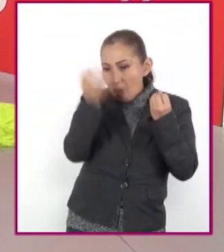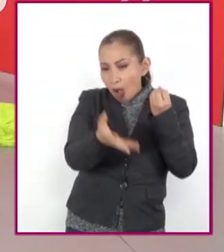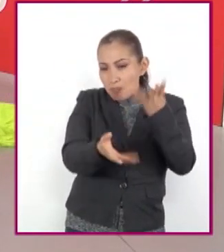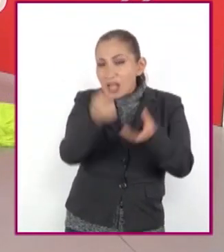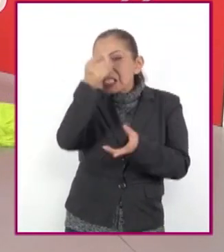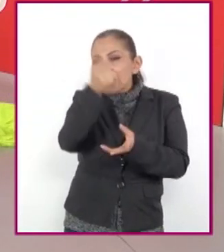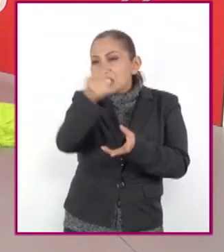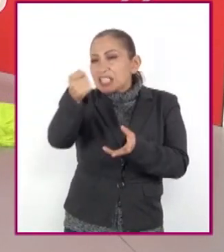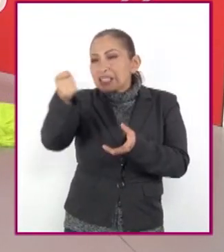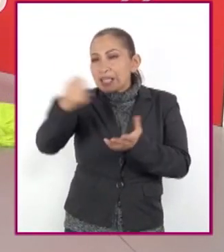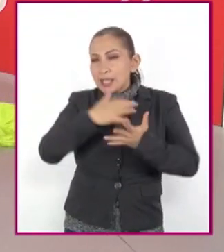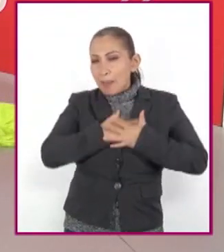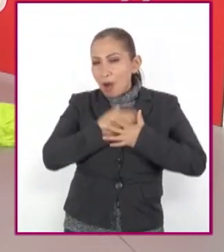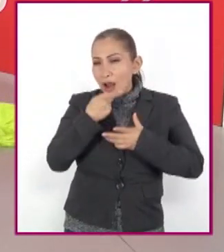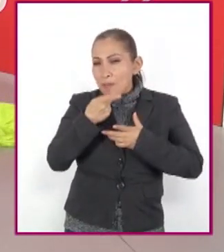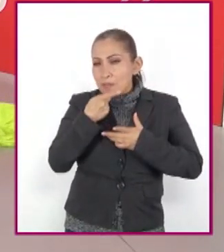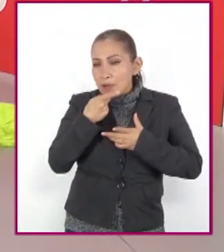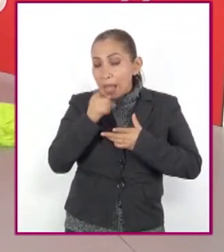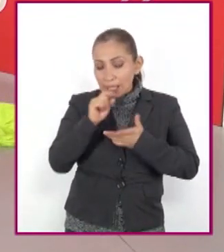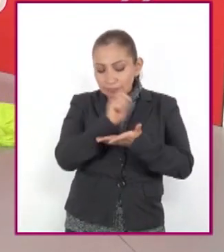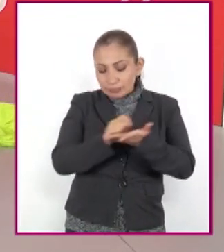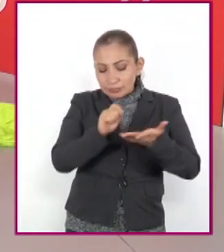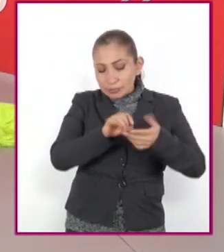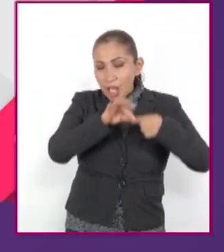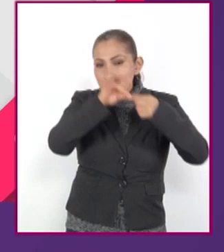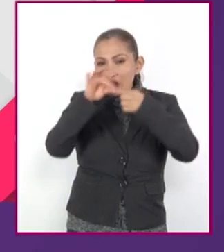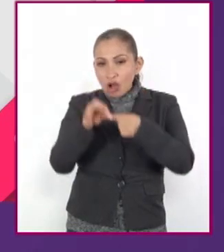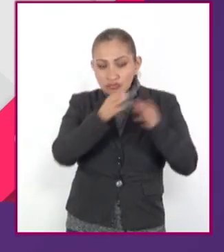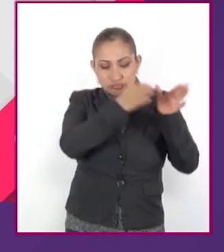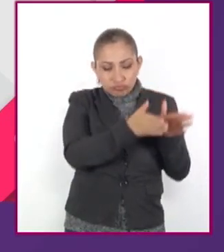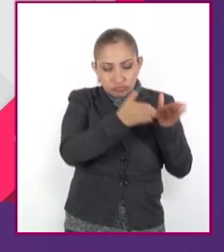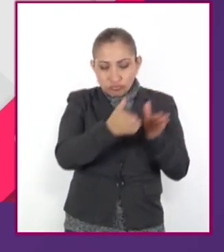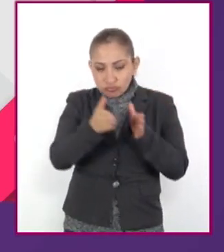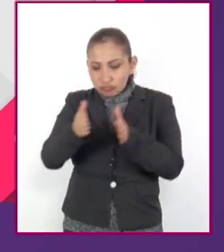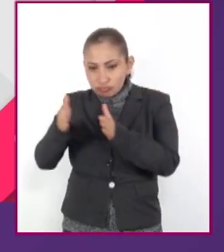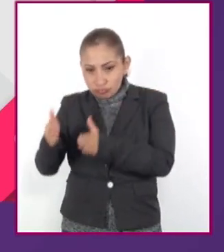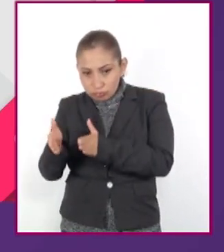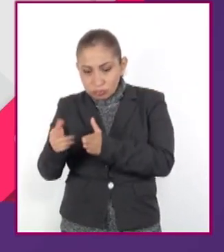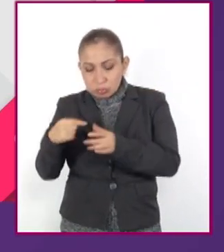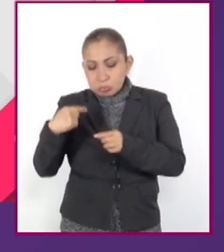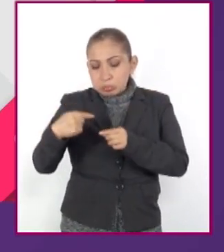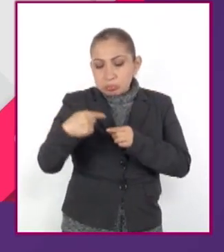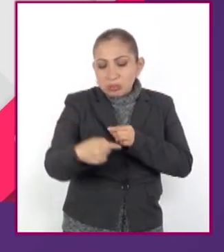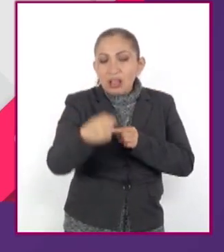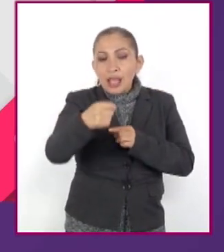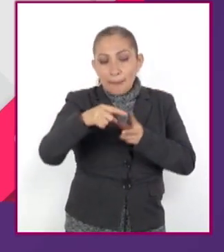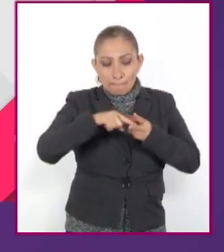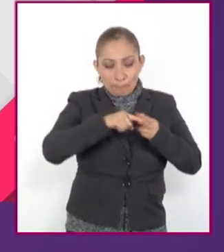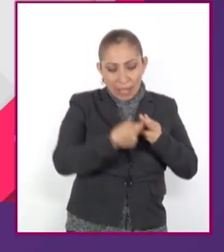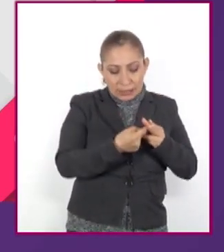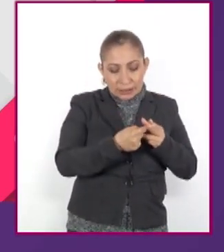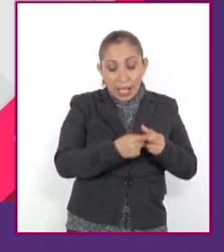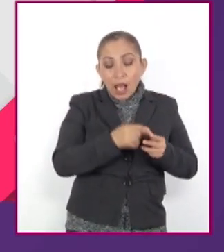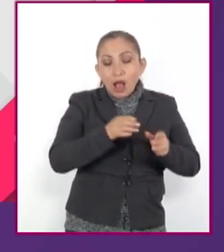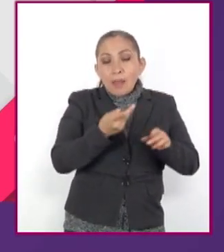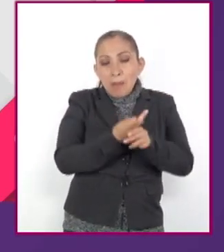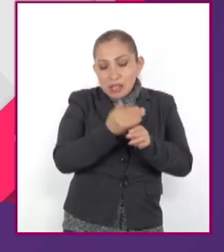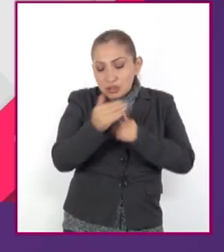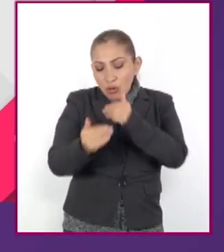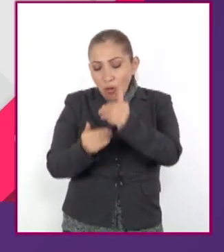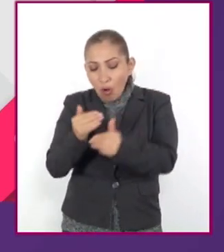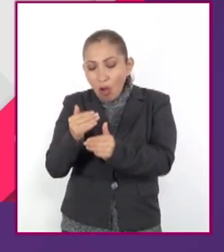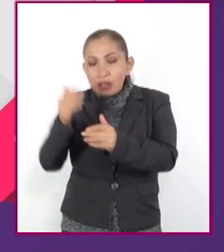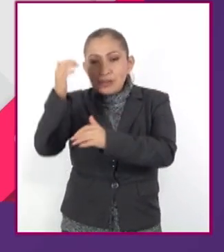definiciones del amor, realicemos un guión de secuencias que nos permita definir el inicio, desarrollo